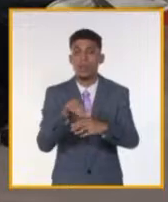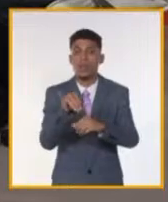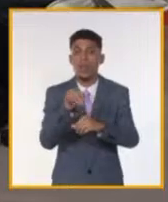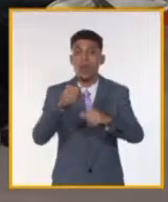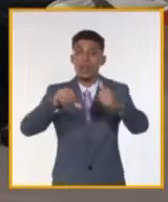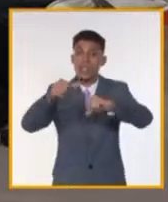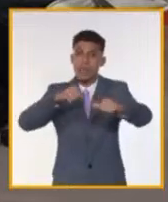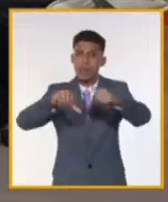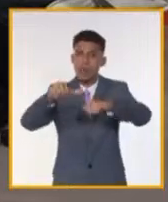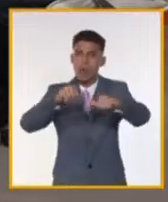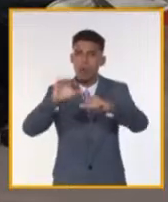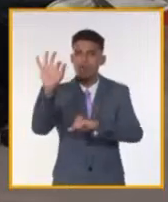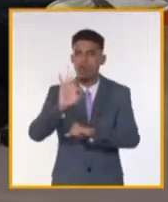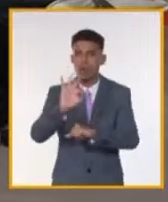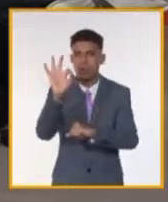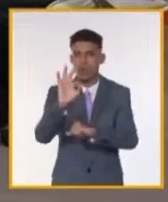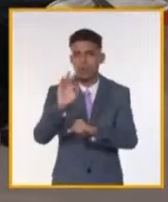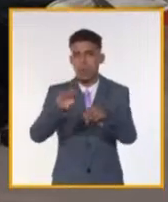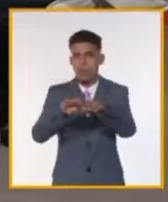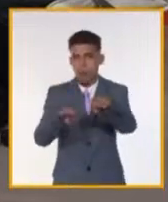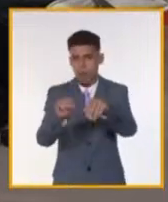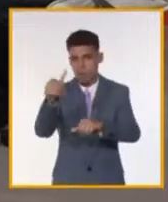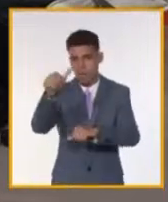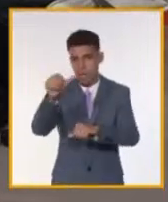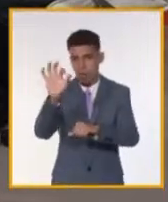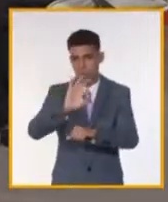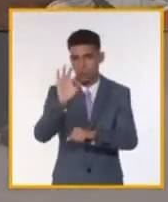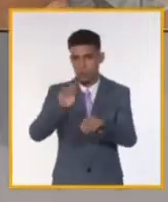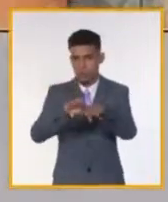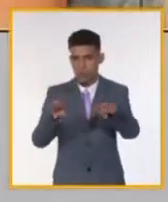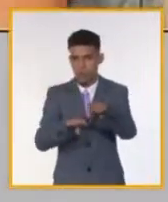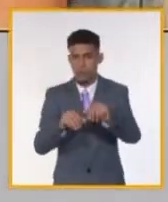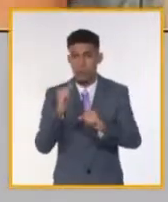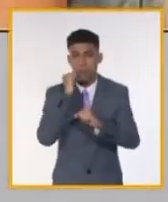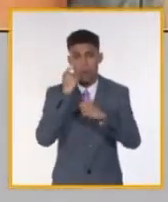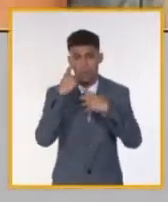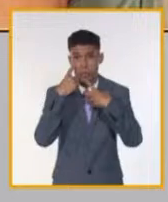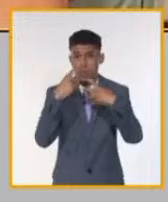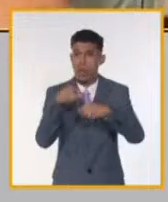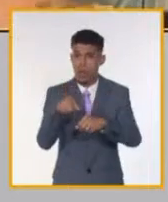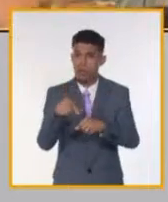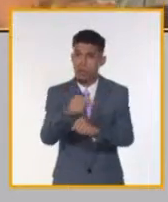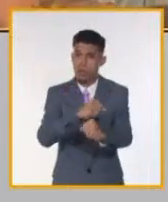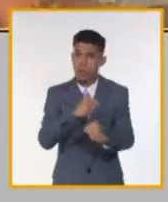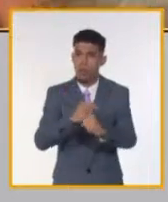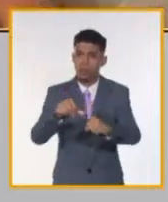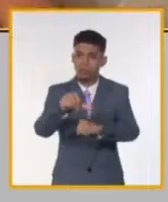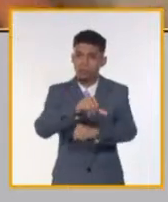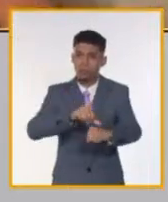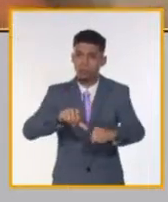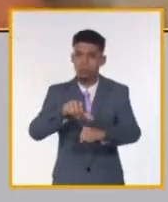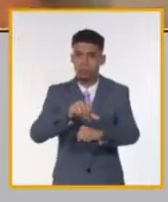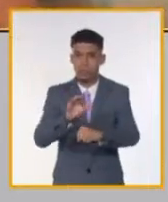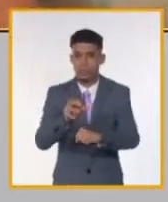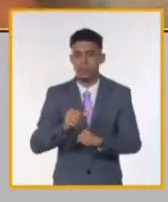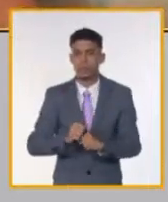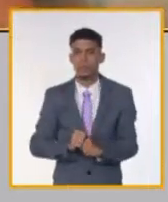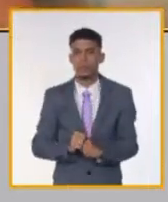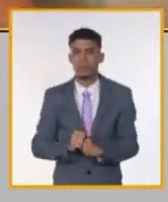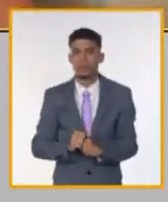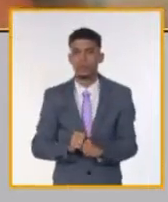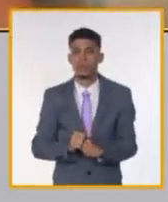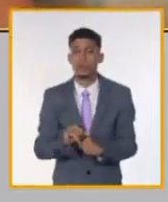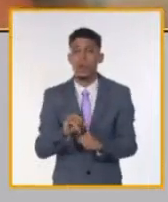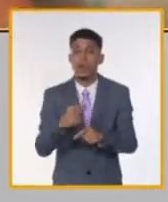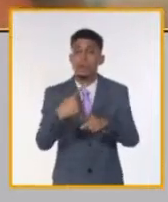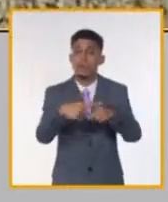fertilizante químico menos del 10%. ¿Dónde está la novedad de la agromena? Está justamente en el empleo de los minerales industriales que